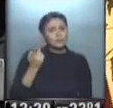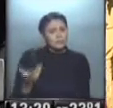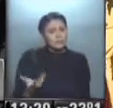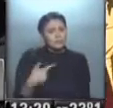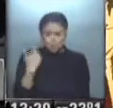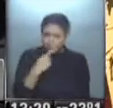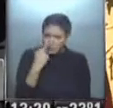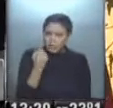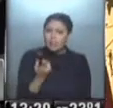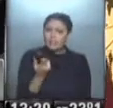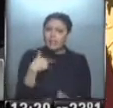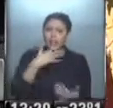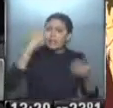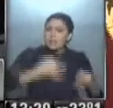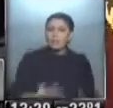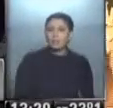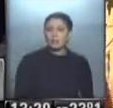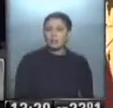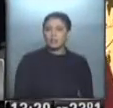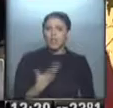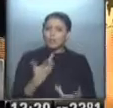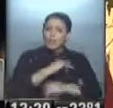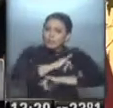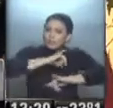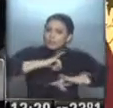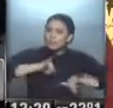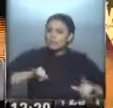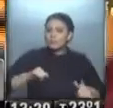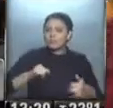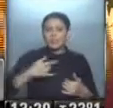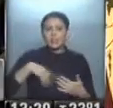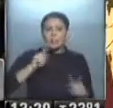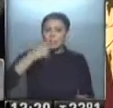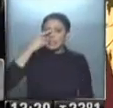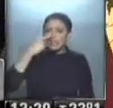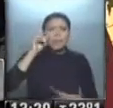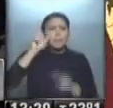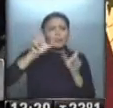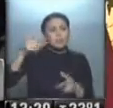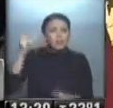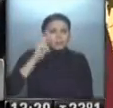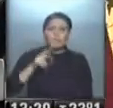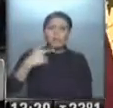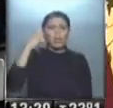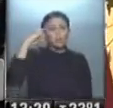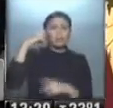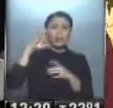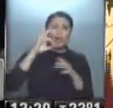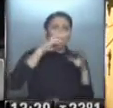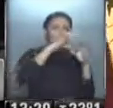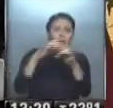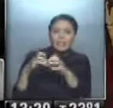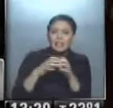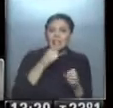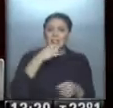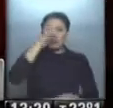digamos. Nos interesa que esa realidad esté en movimiento, esté en acción, nos interesa la reflexión y el debate que se arma